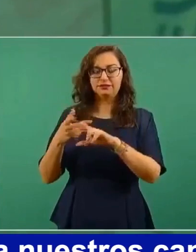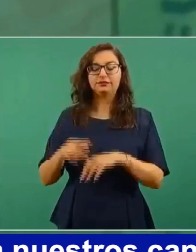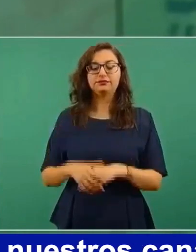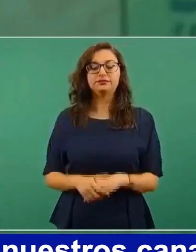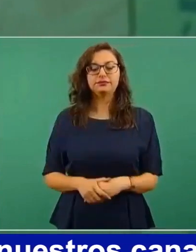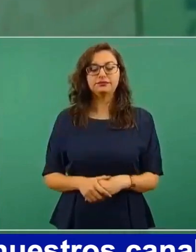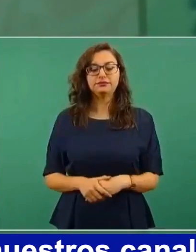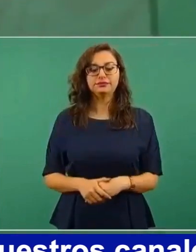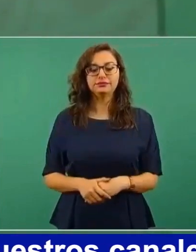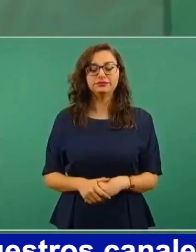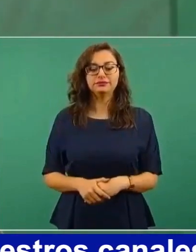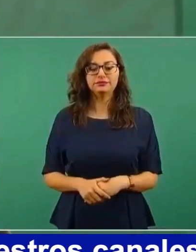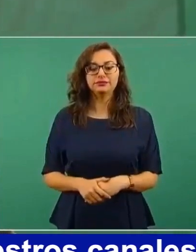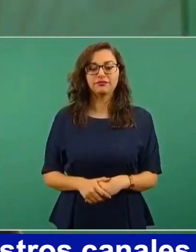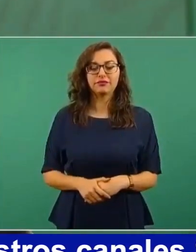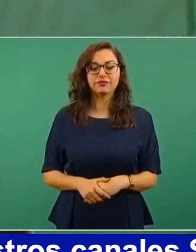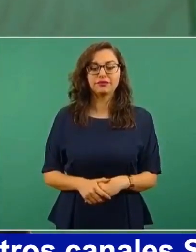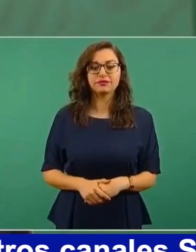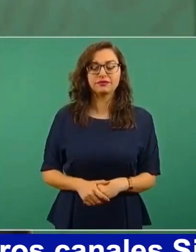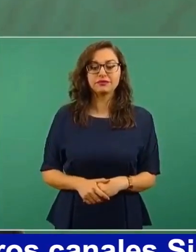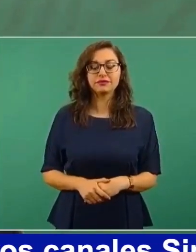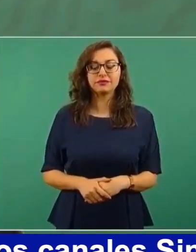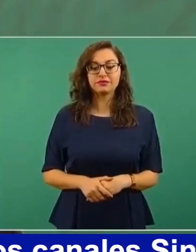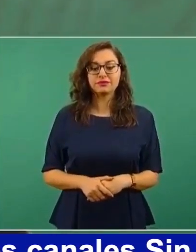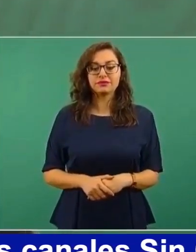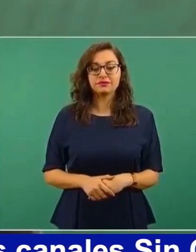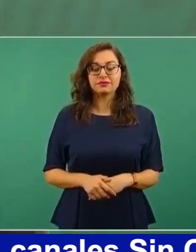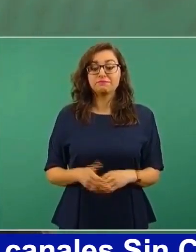Claudio de Emilio Azcárraga,